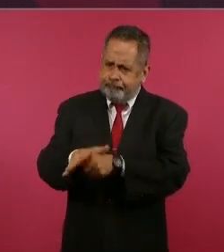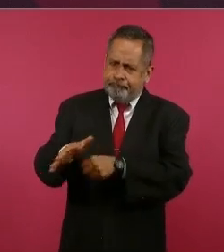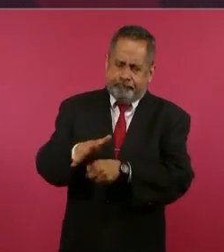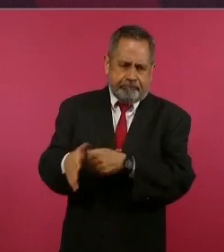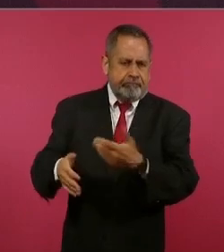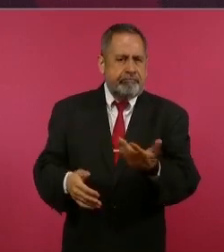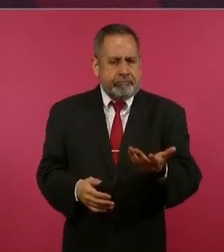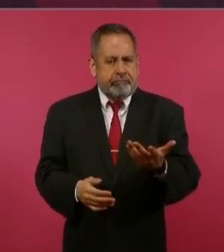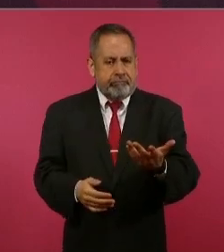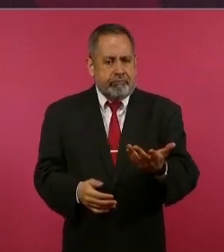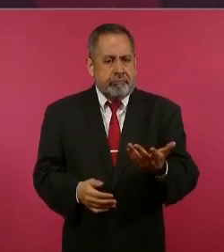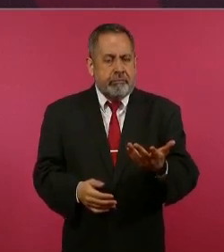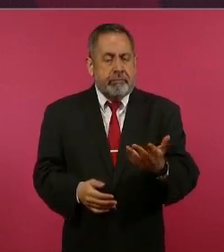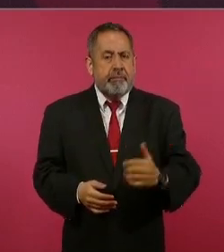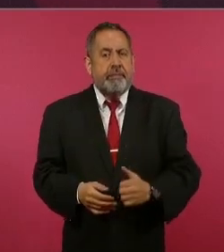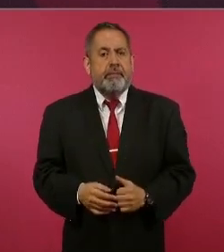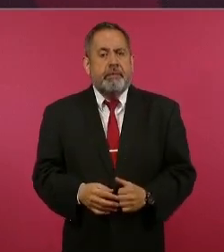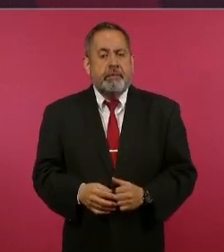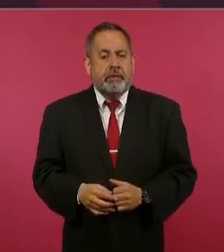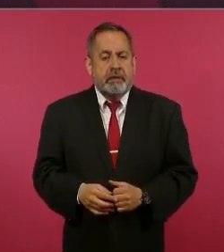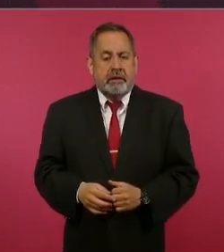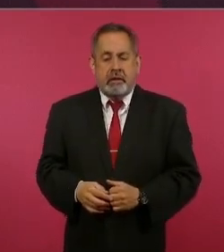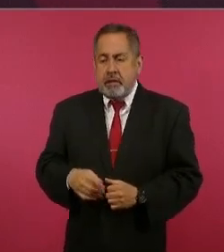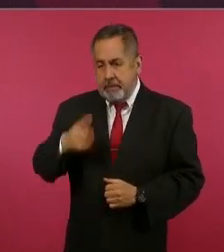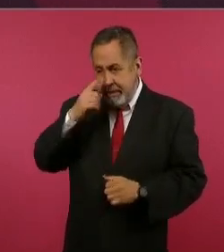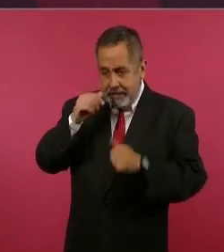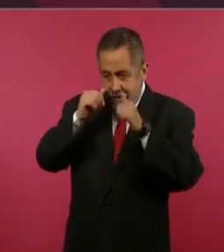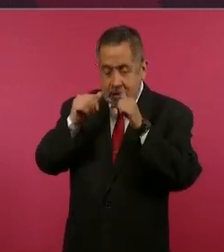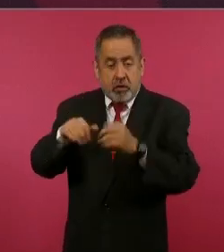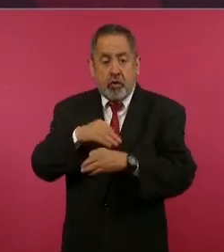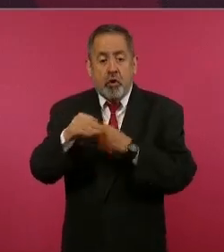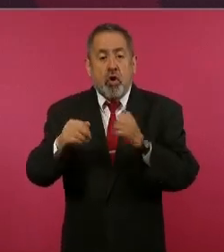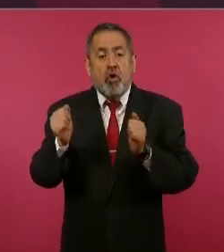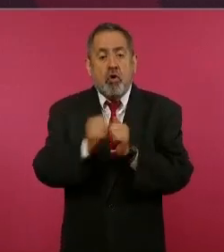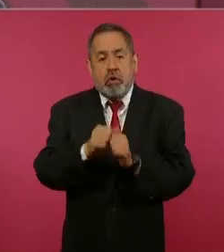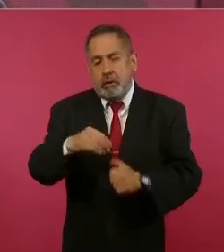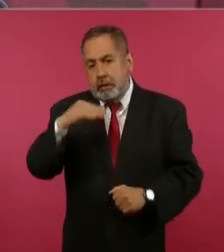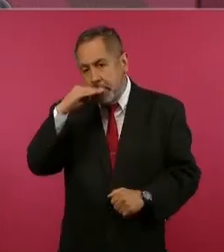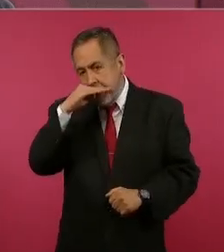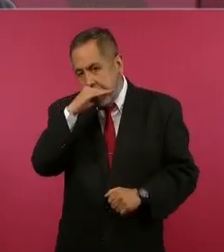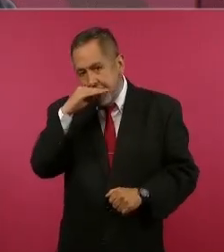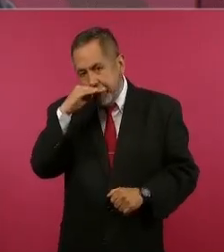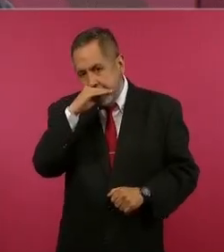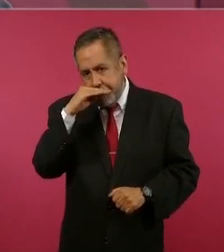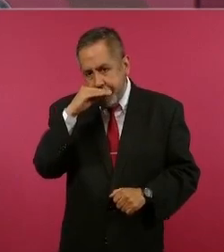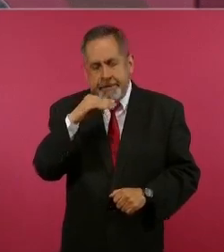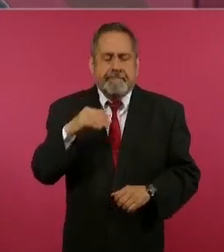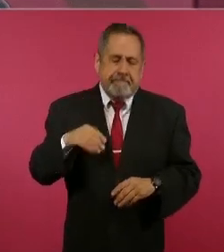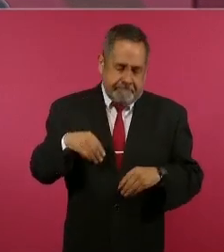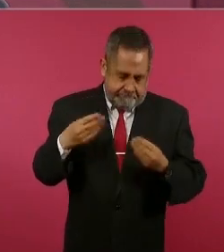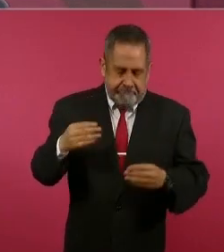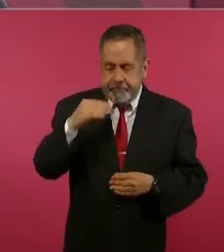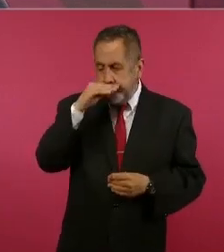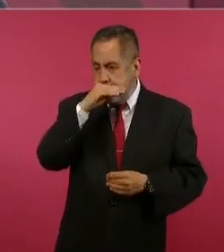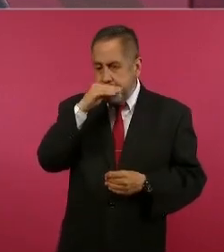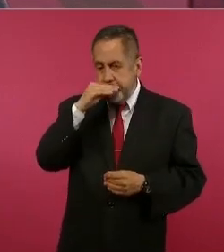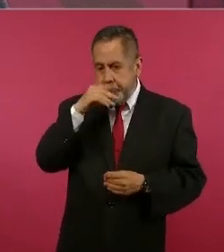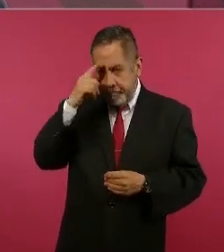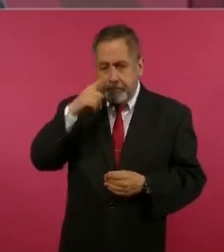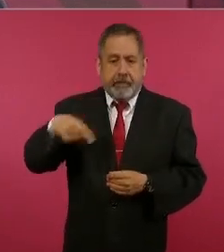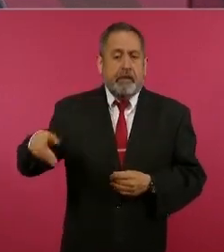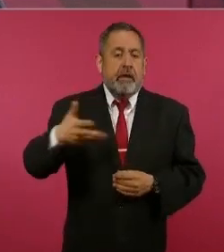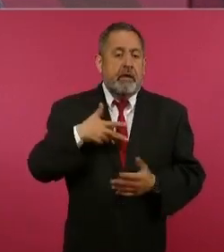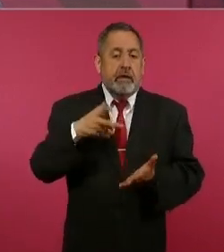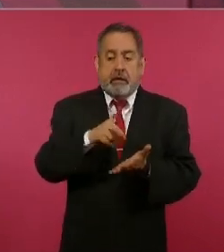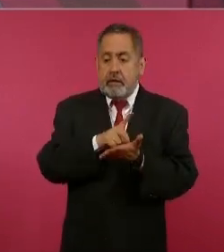y que sea toda la atención gratuita. Es garantizar el derecho a